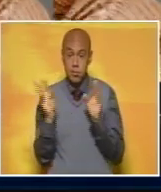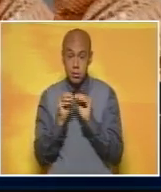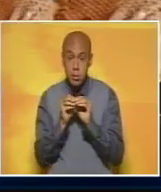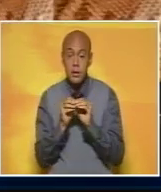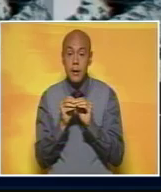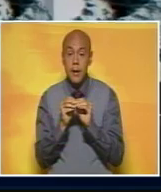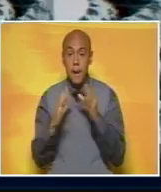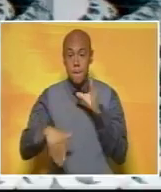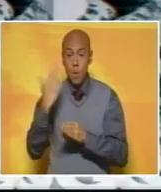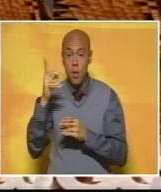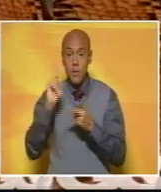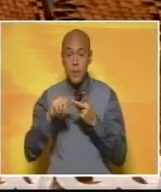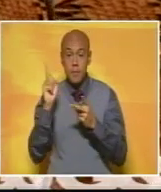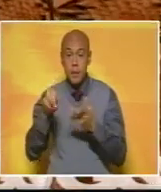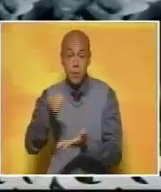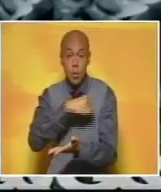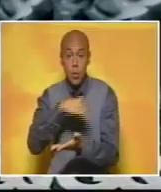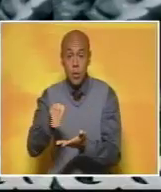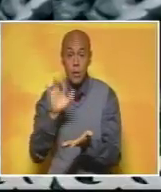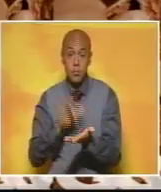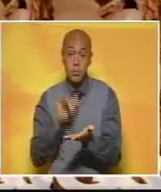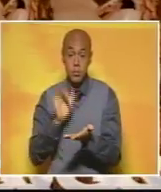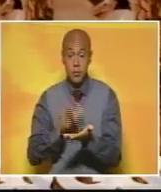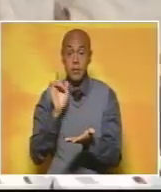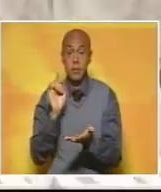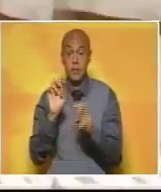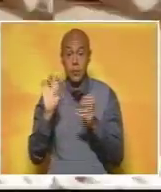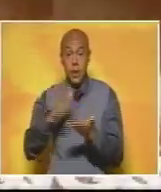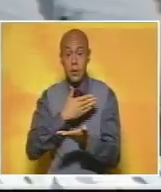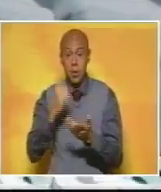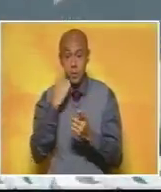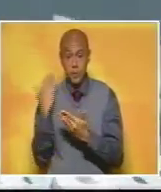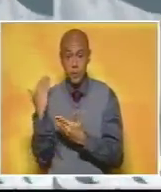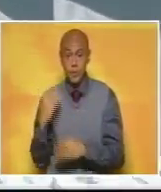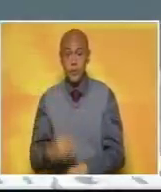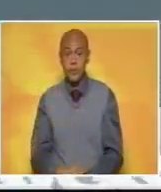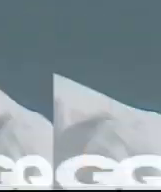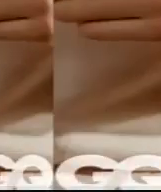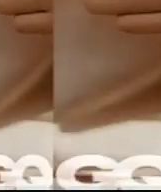lo apasionan, además del éxito de sus letras.